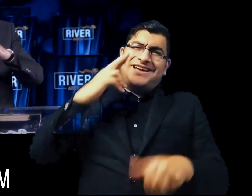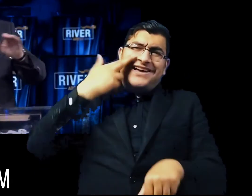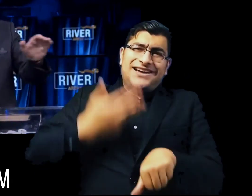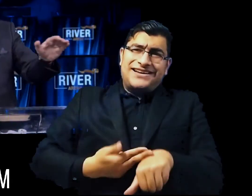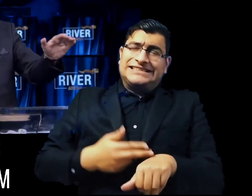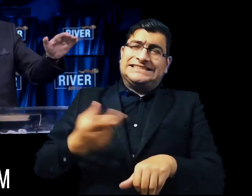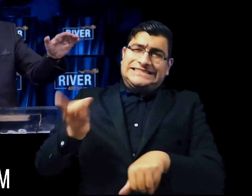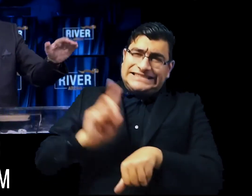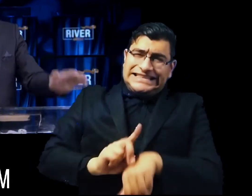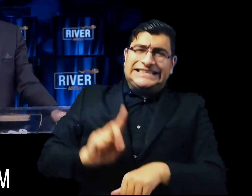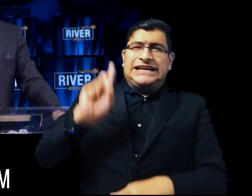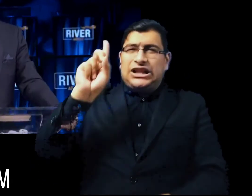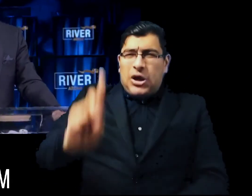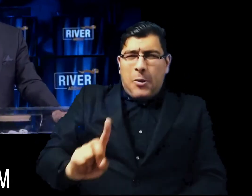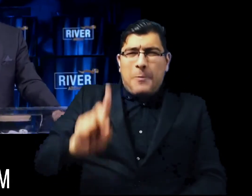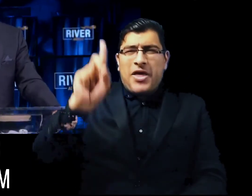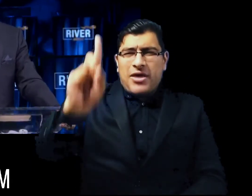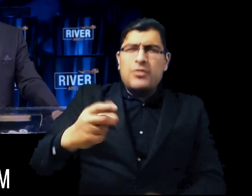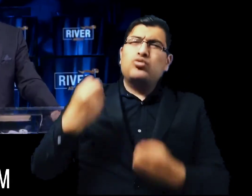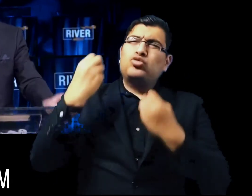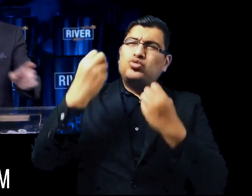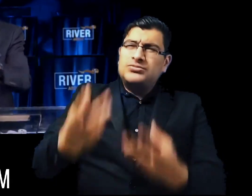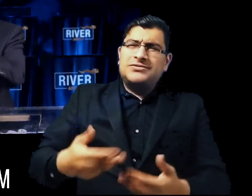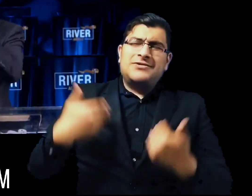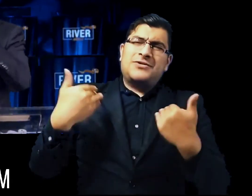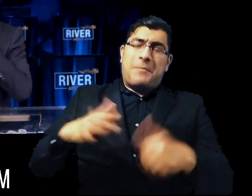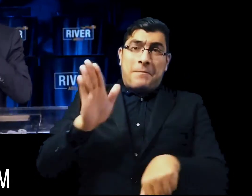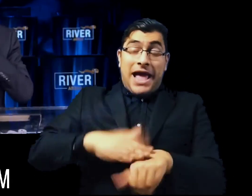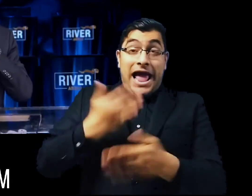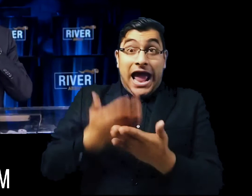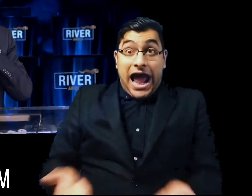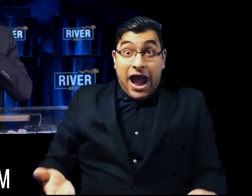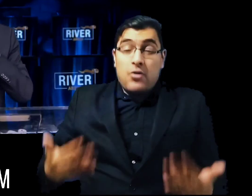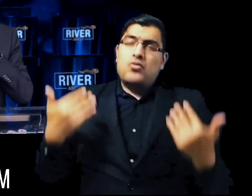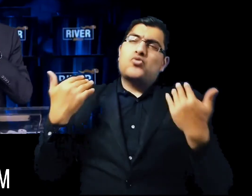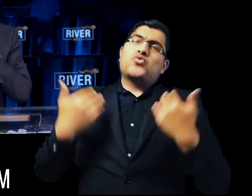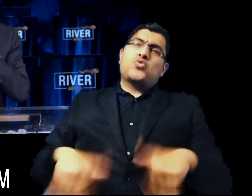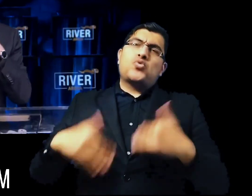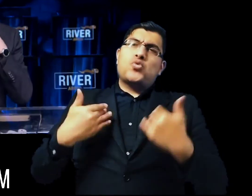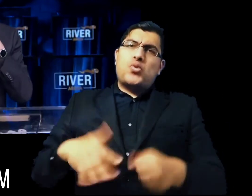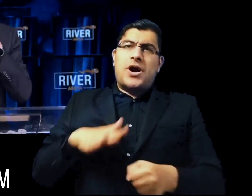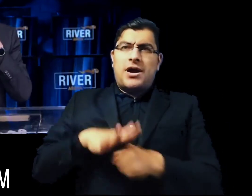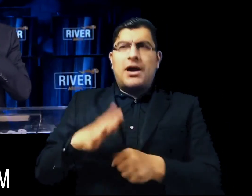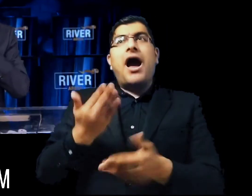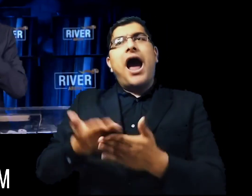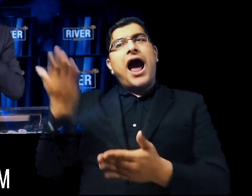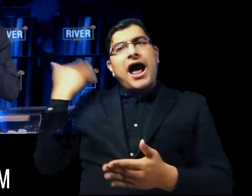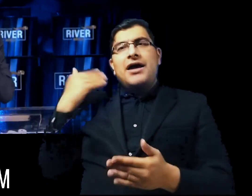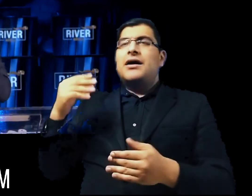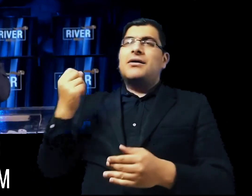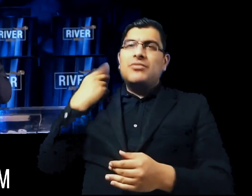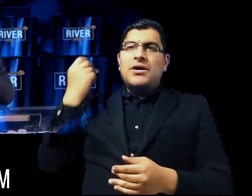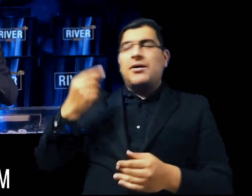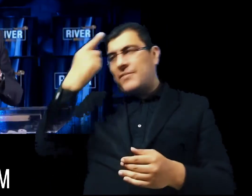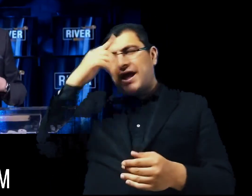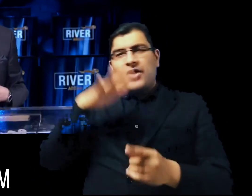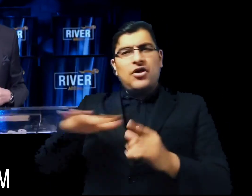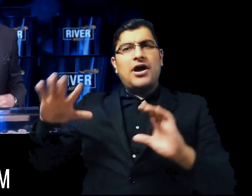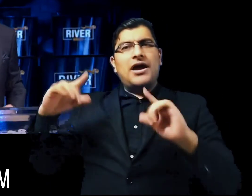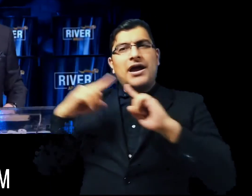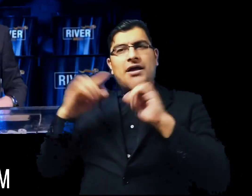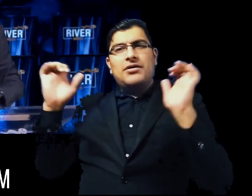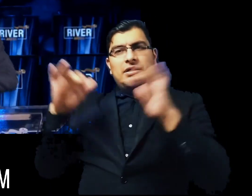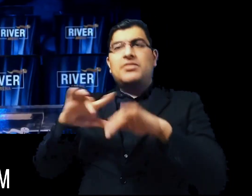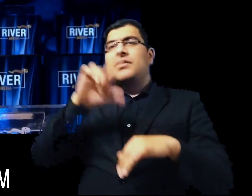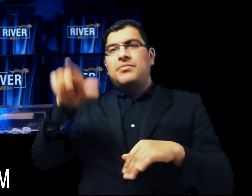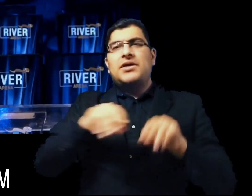responsabilidad cada domingo. Más ahora que cuando solo le predicaba puntualmente a la congregación y después poníamos